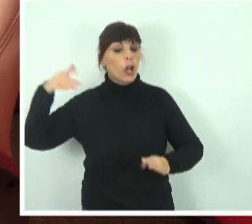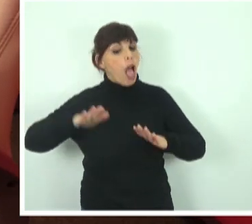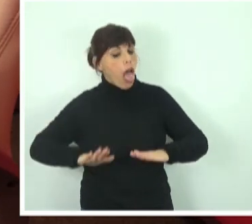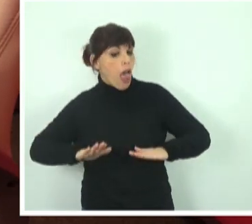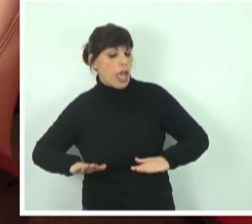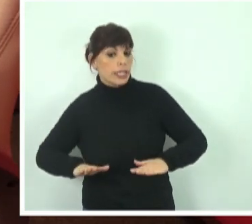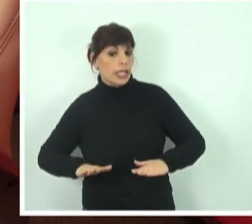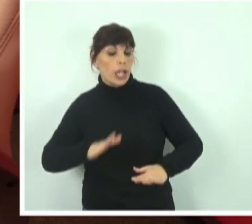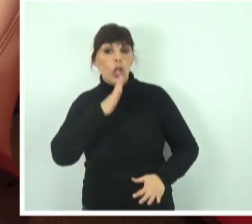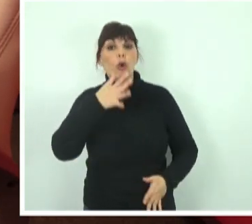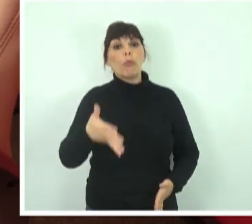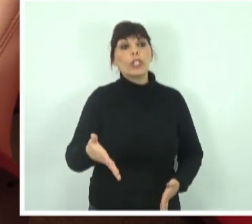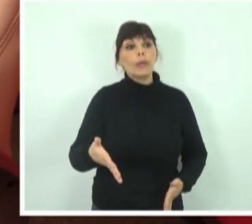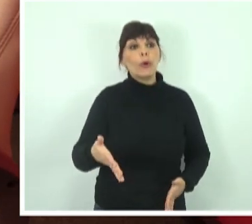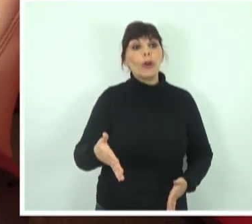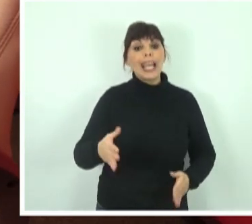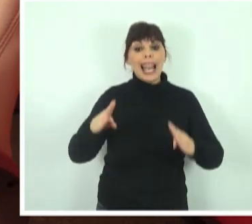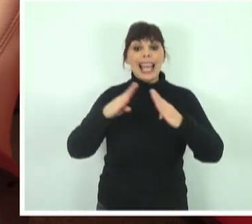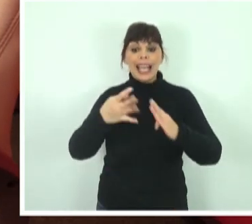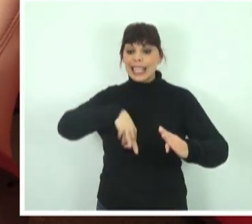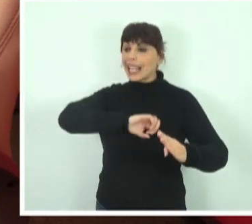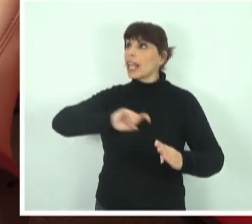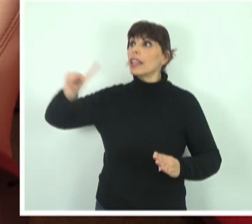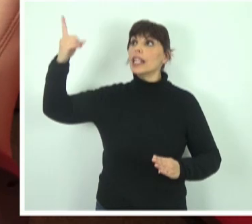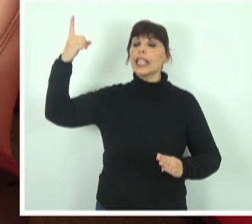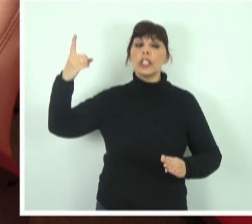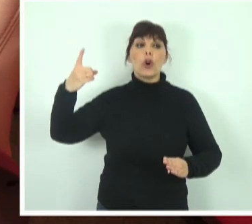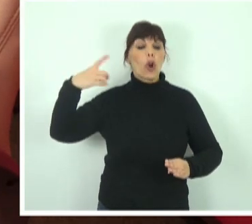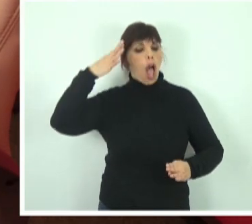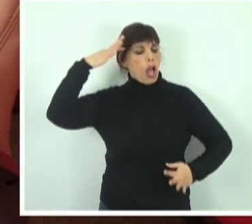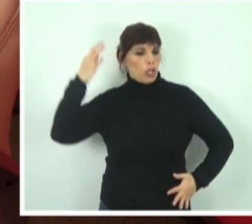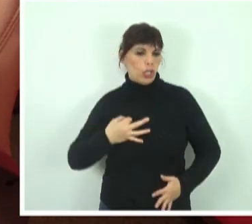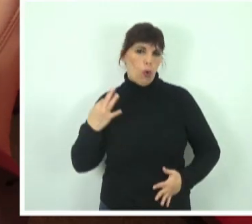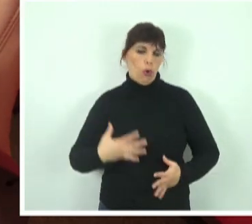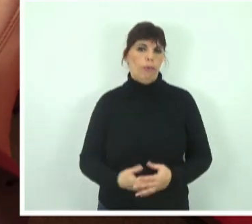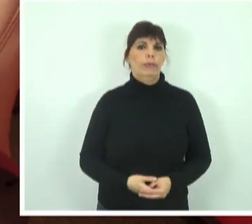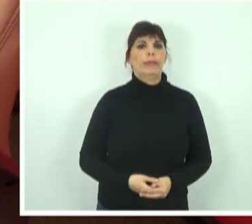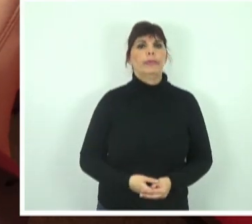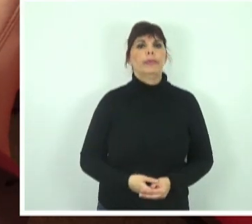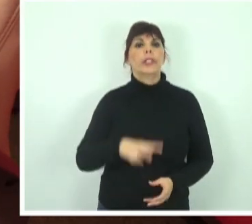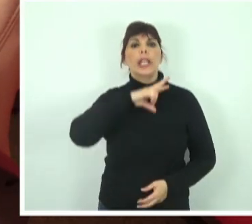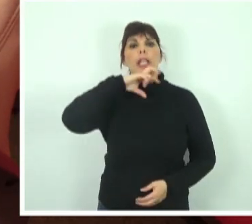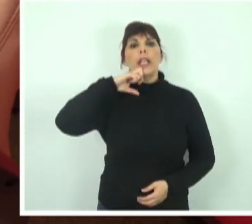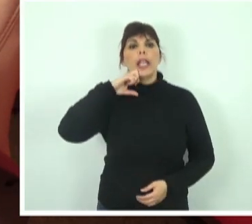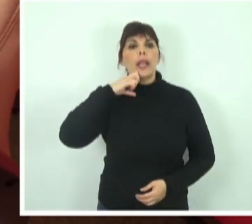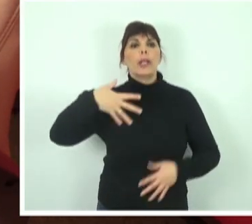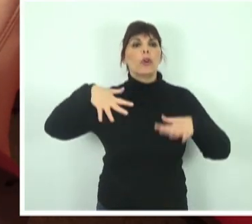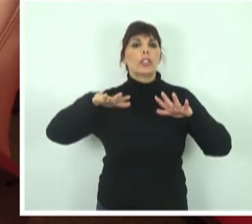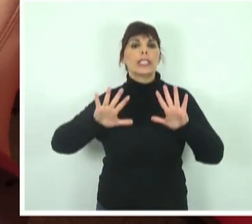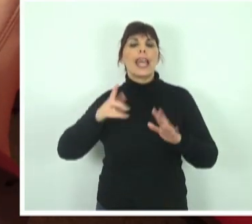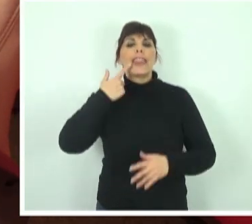casa del Señor uno está seguro. ¿Sabes? Hebreos, capítulo 10, versículo 25,